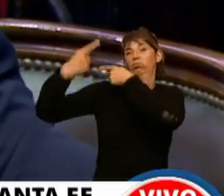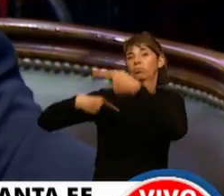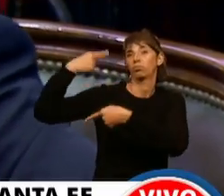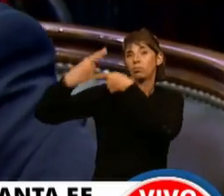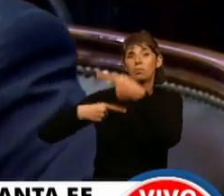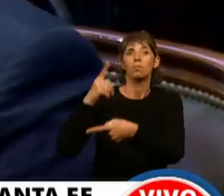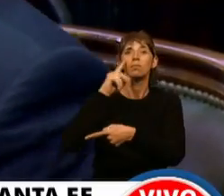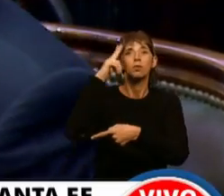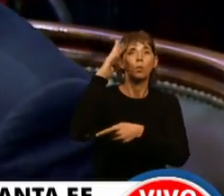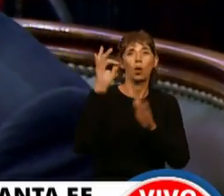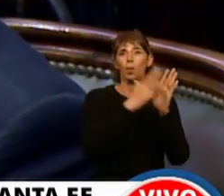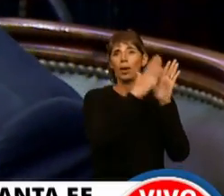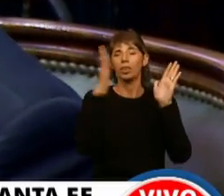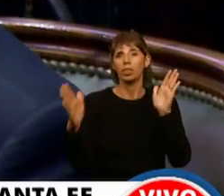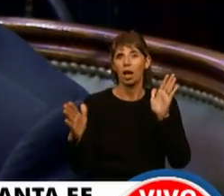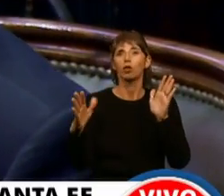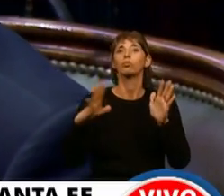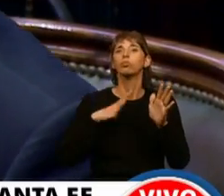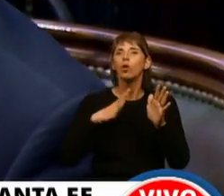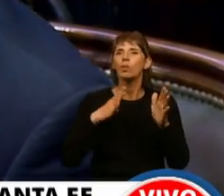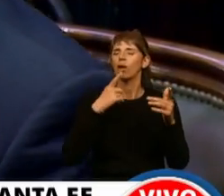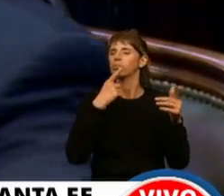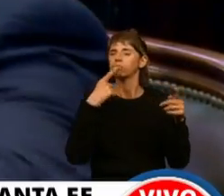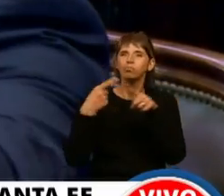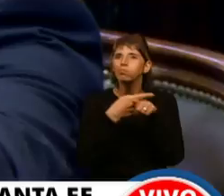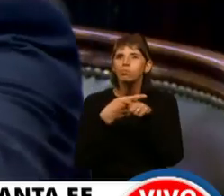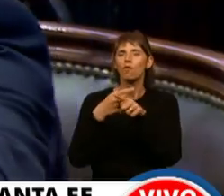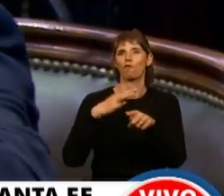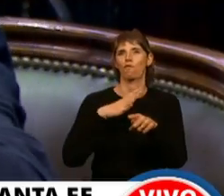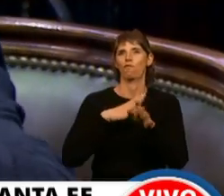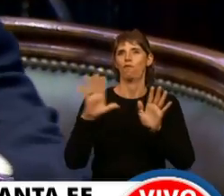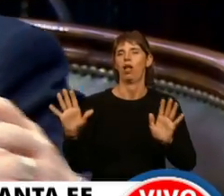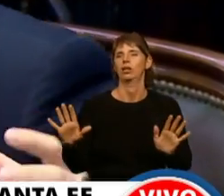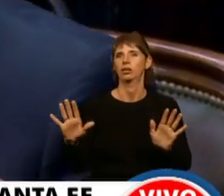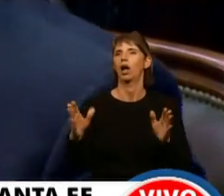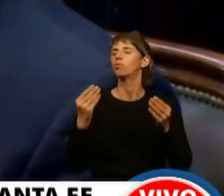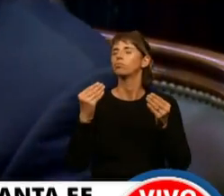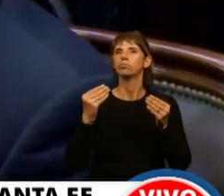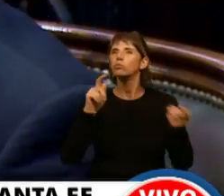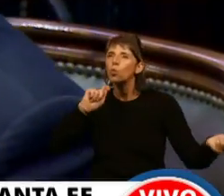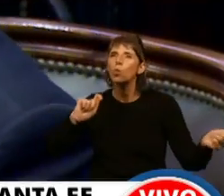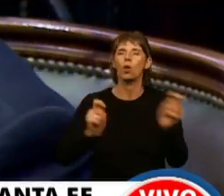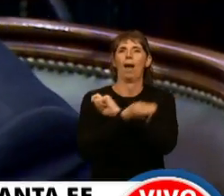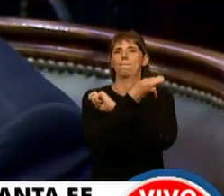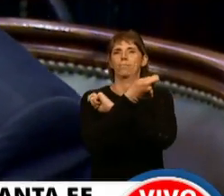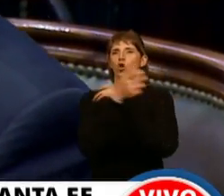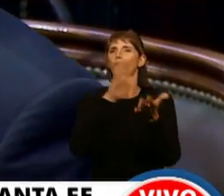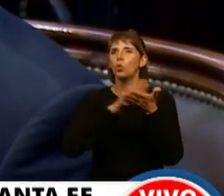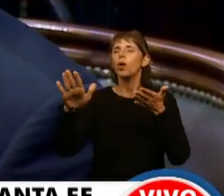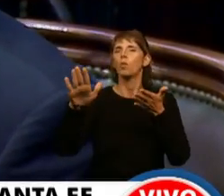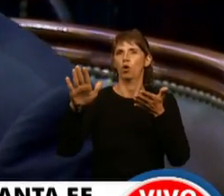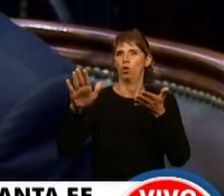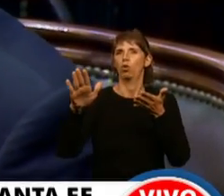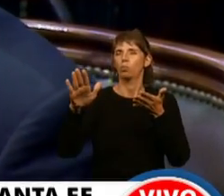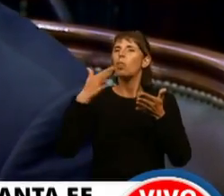que discutir en una política de desarrollo nacional un reborn un nuevo paradigma en ese sentido que cambia